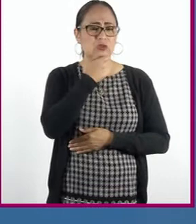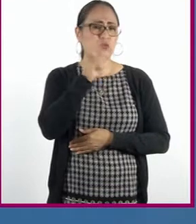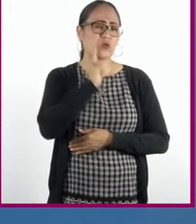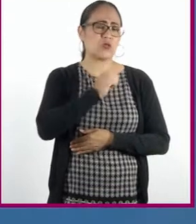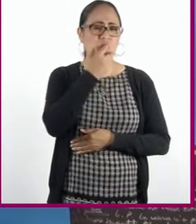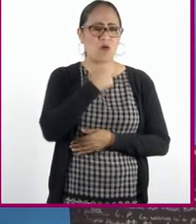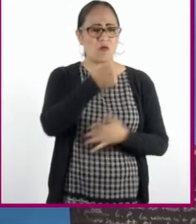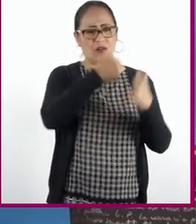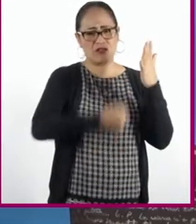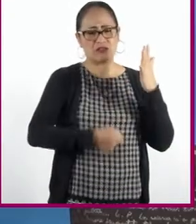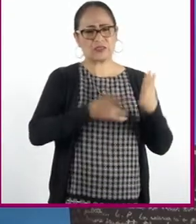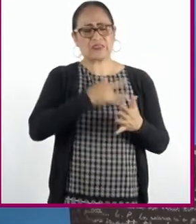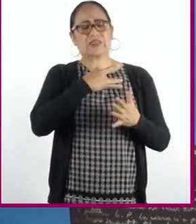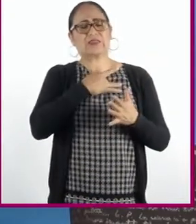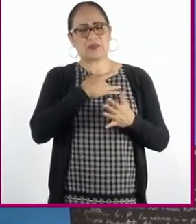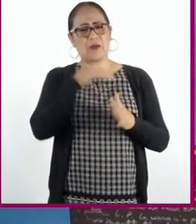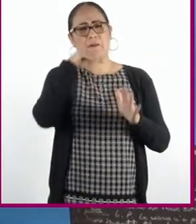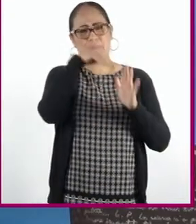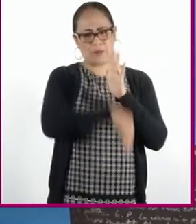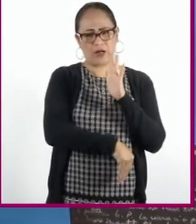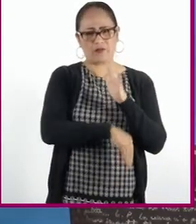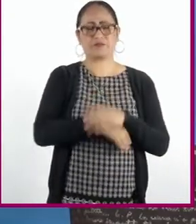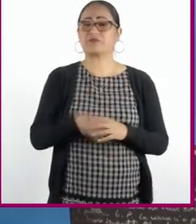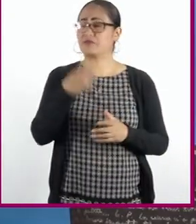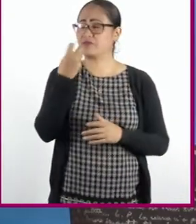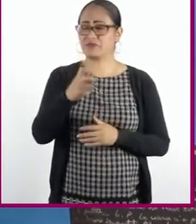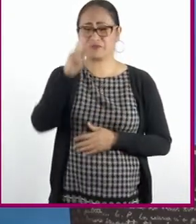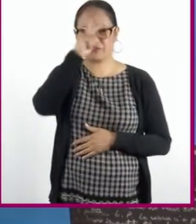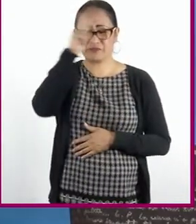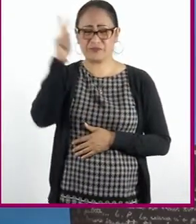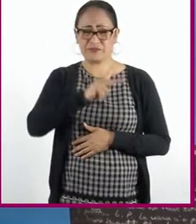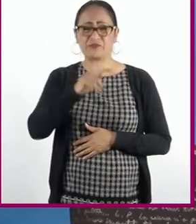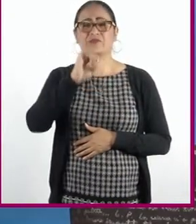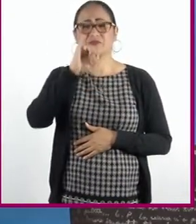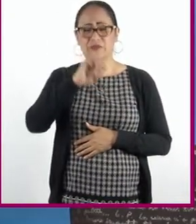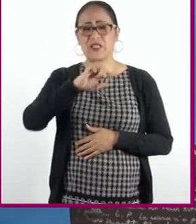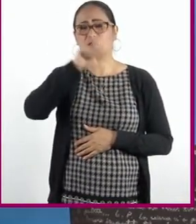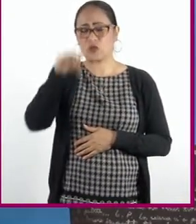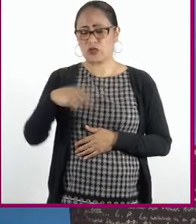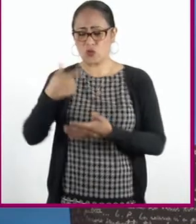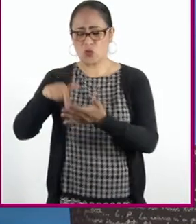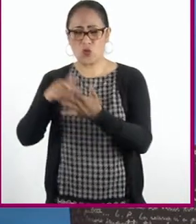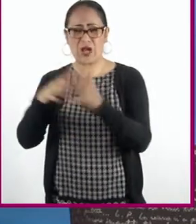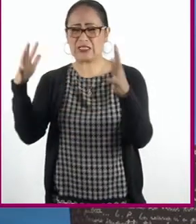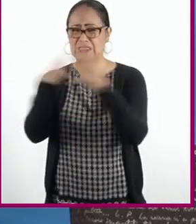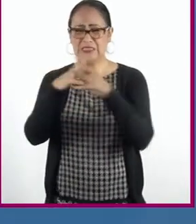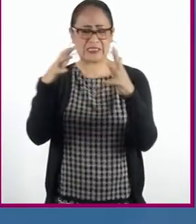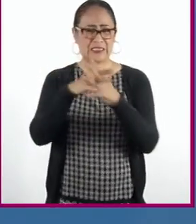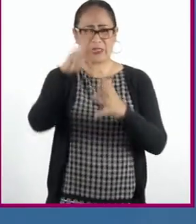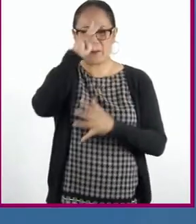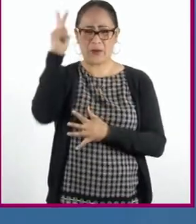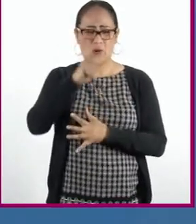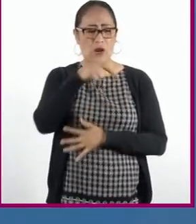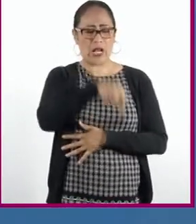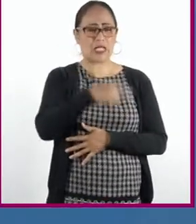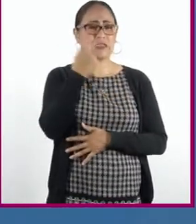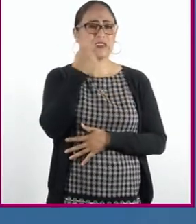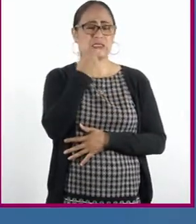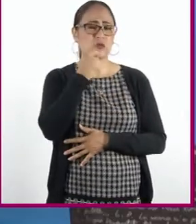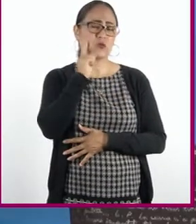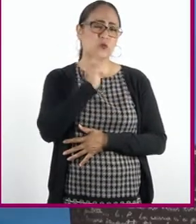impacto de estos cambios es particularmente devastador en situaciones de conflicto armado y otras emergencias. El